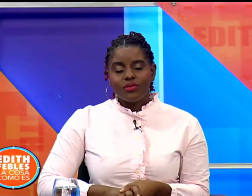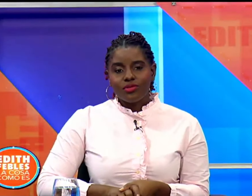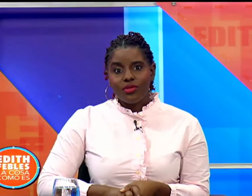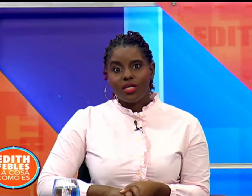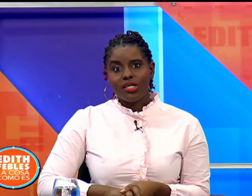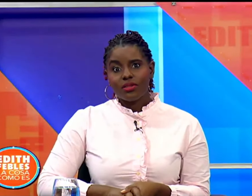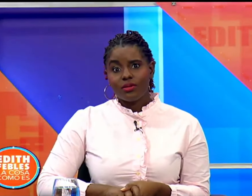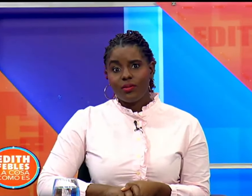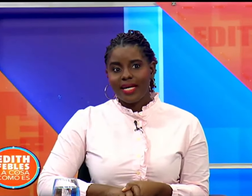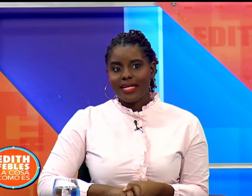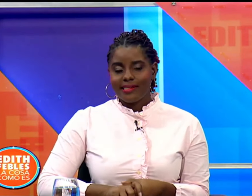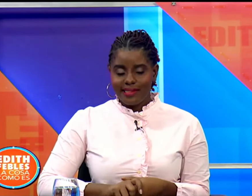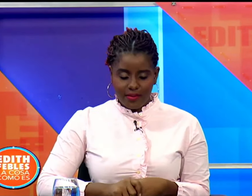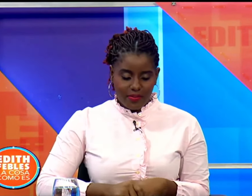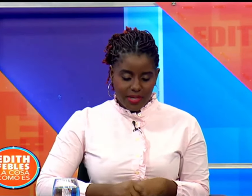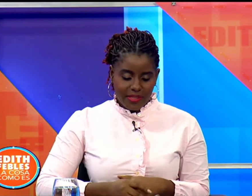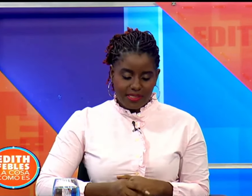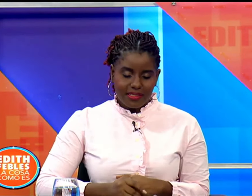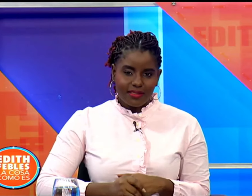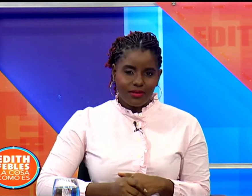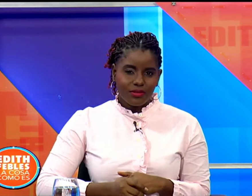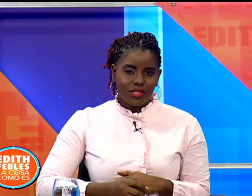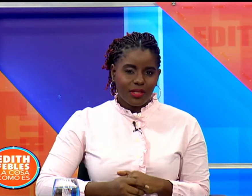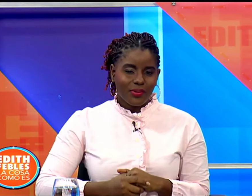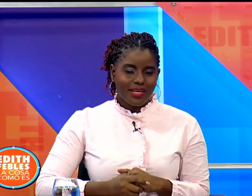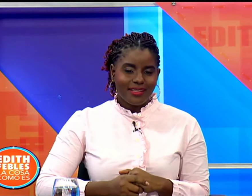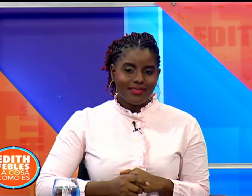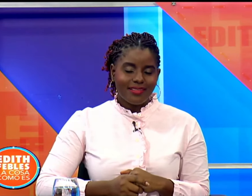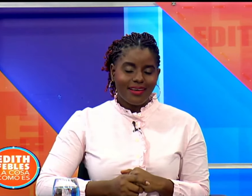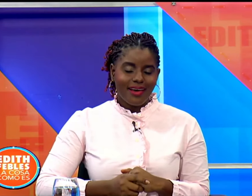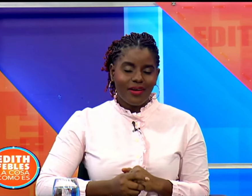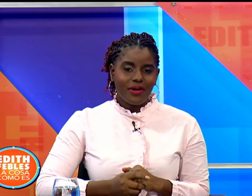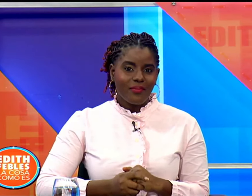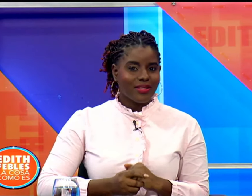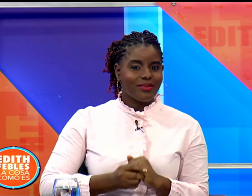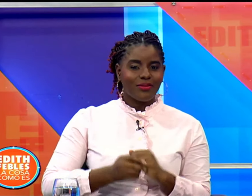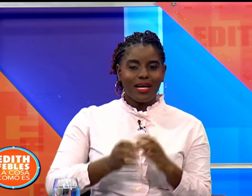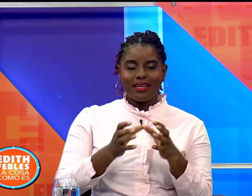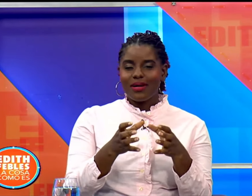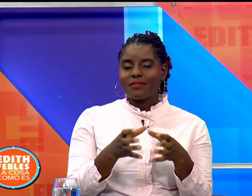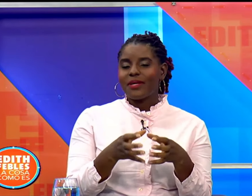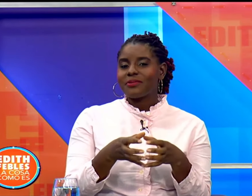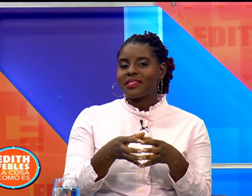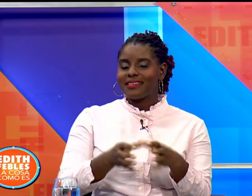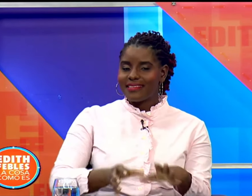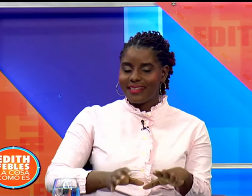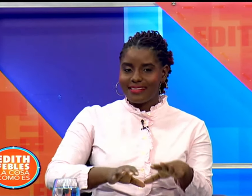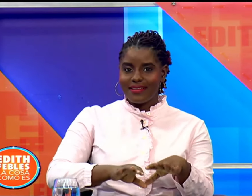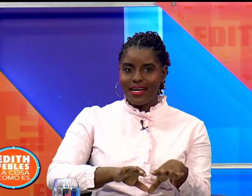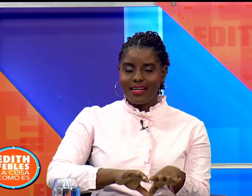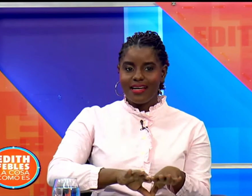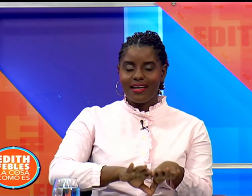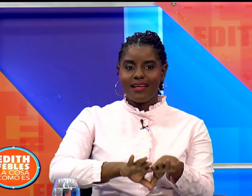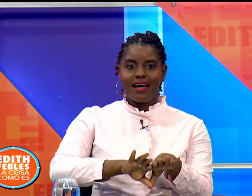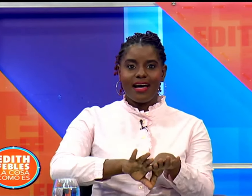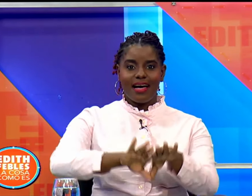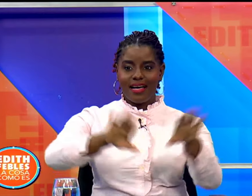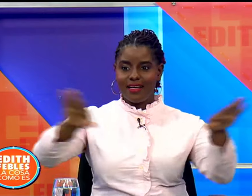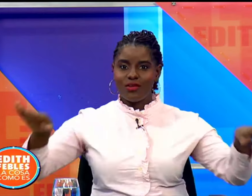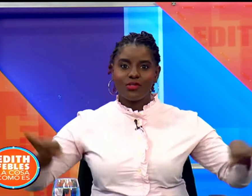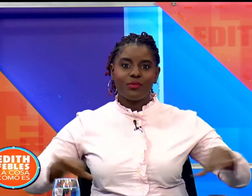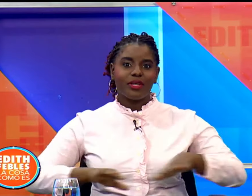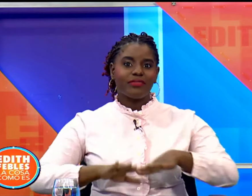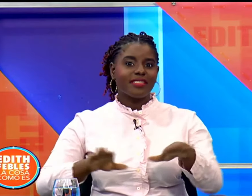Me gustó tomar este tema para presentárselo a ustedes porque es que hay un aspecto esencial. Se van